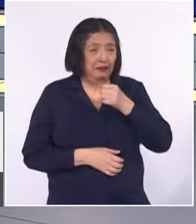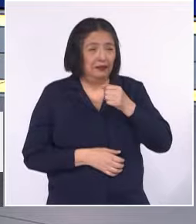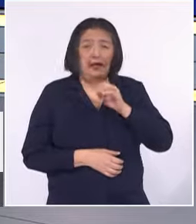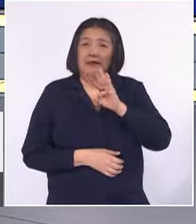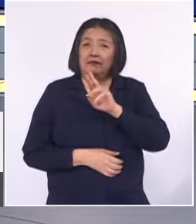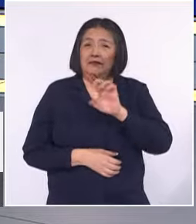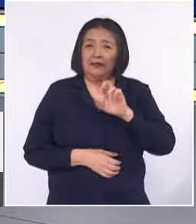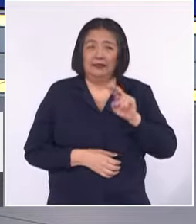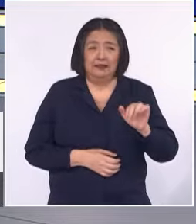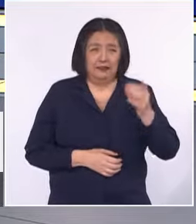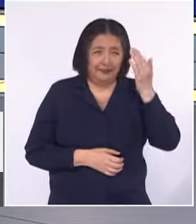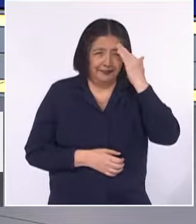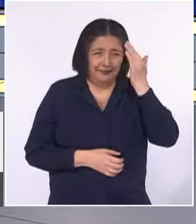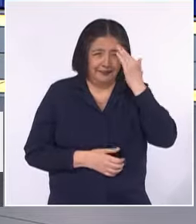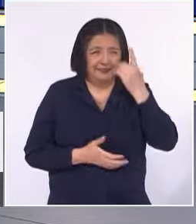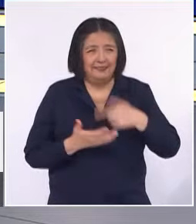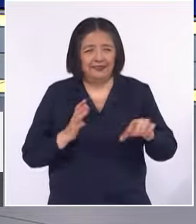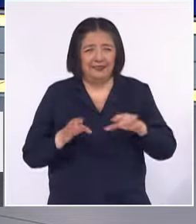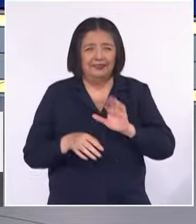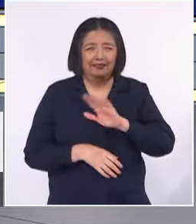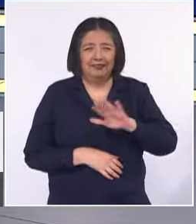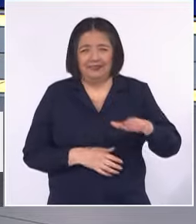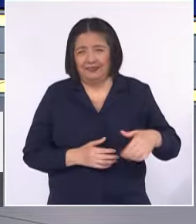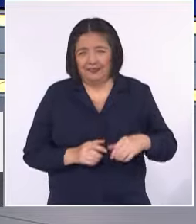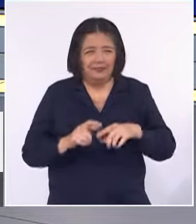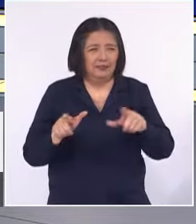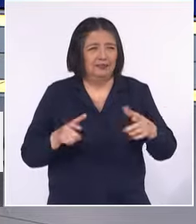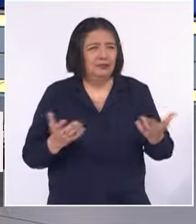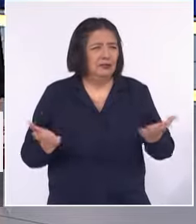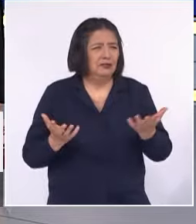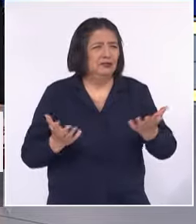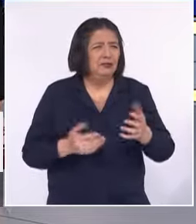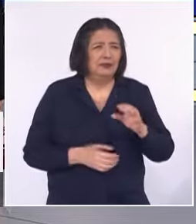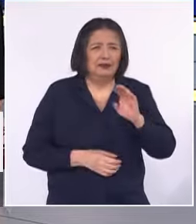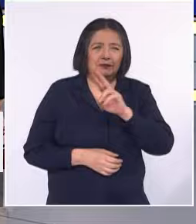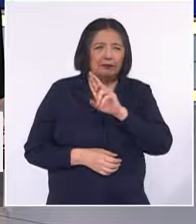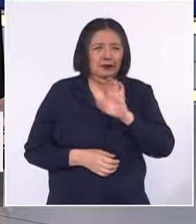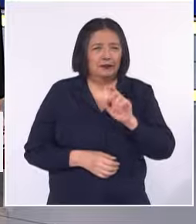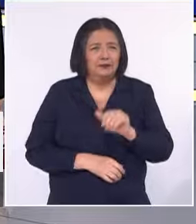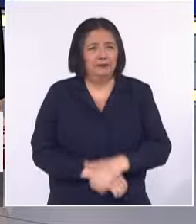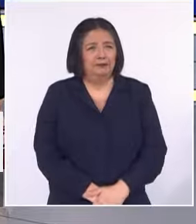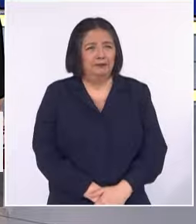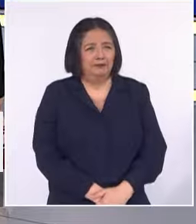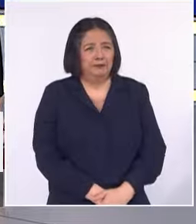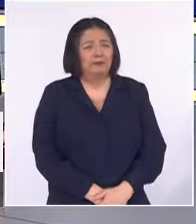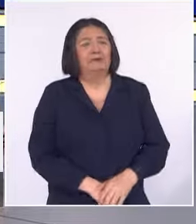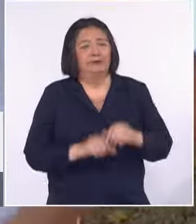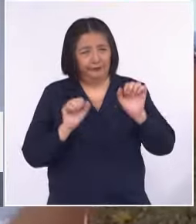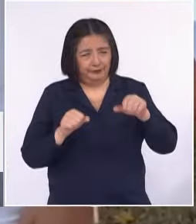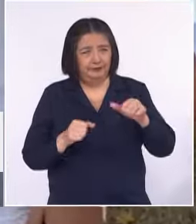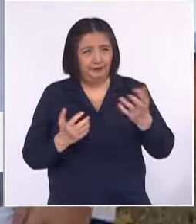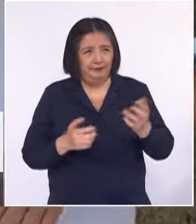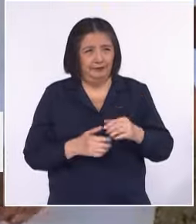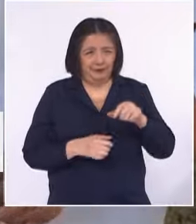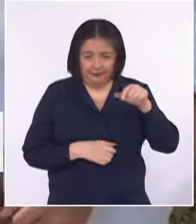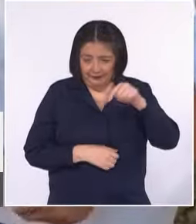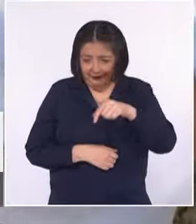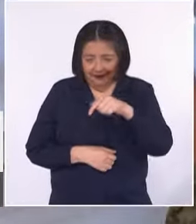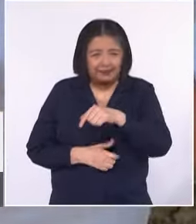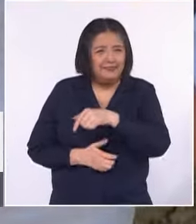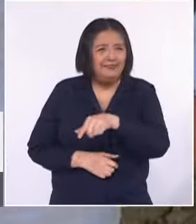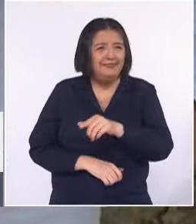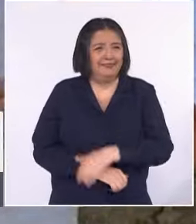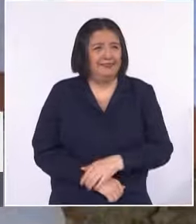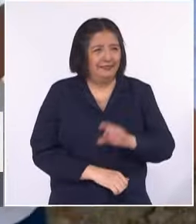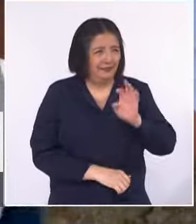conocer mucho más de lo que hacen todos los chicos en Caballococha. ¿Dónde está Briana? Claro que sí, acá tenemos a Briana,